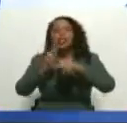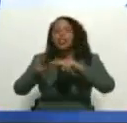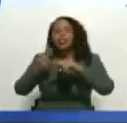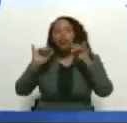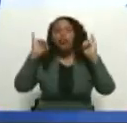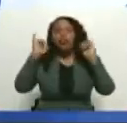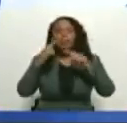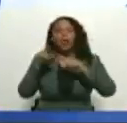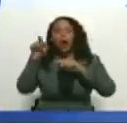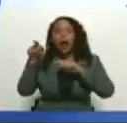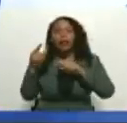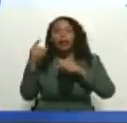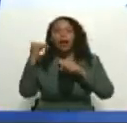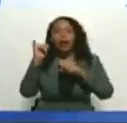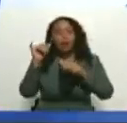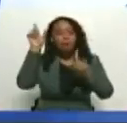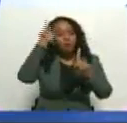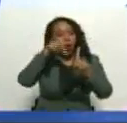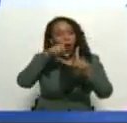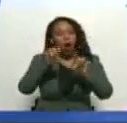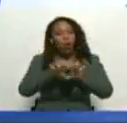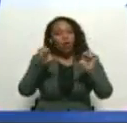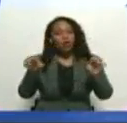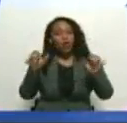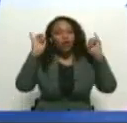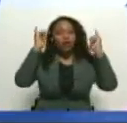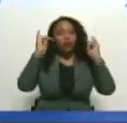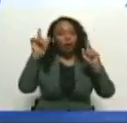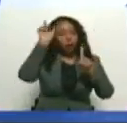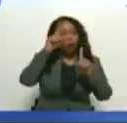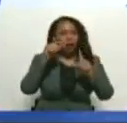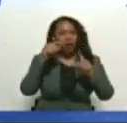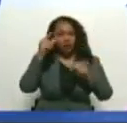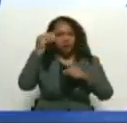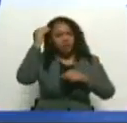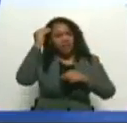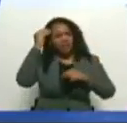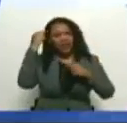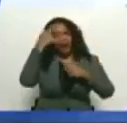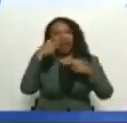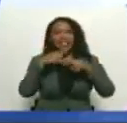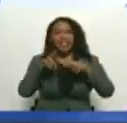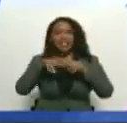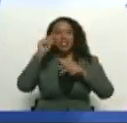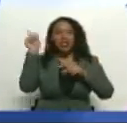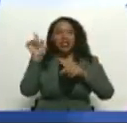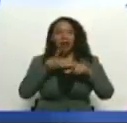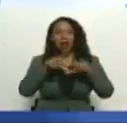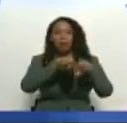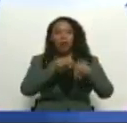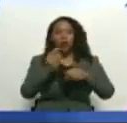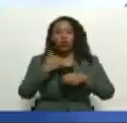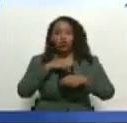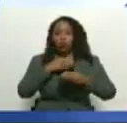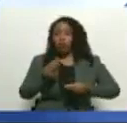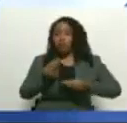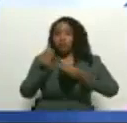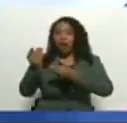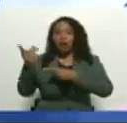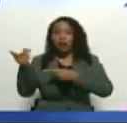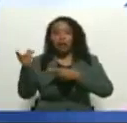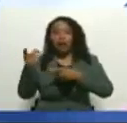con el componente educativo. Entonces, presidente, se puede imaginar la cara de los niños de felicidad, estos niños del campo, cuando nosotros les llegamos con